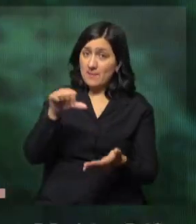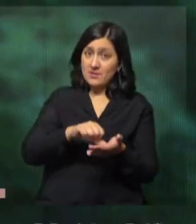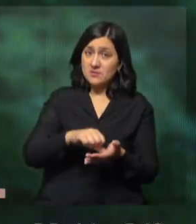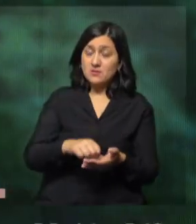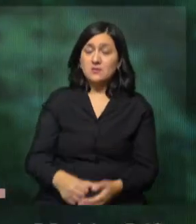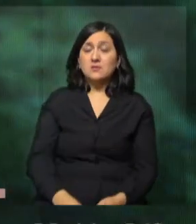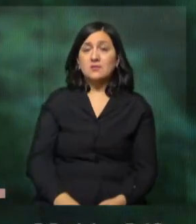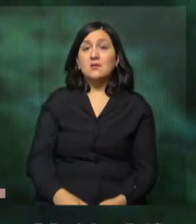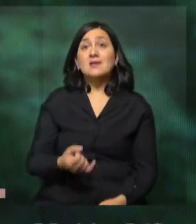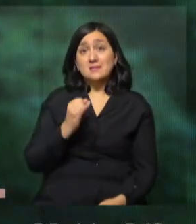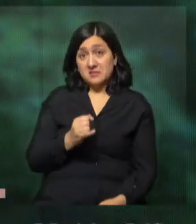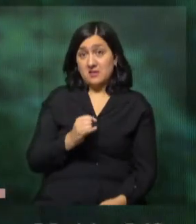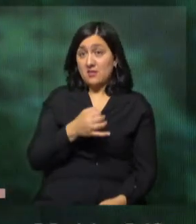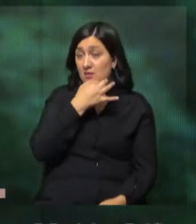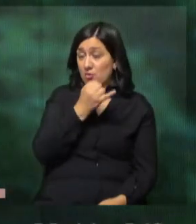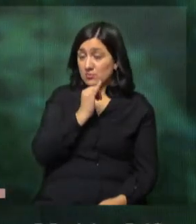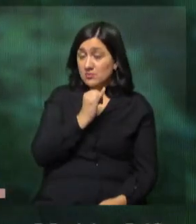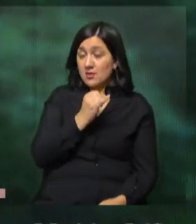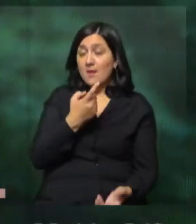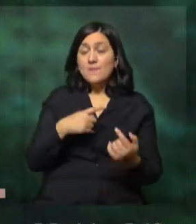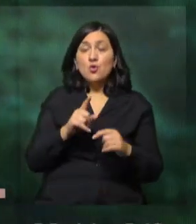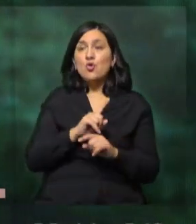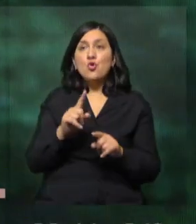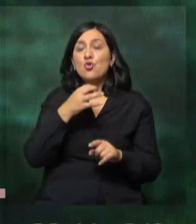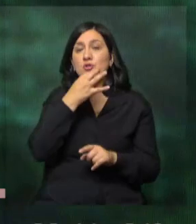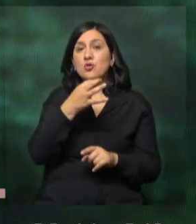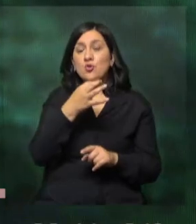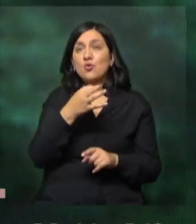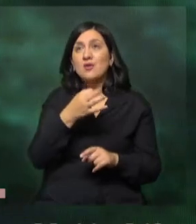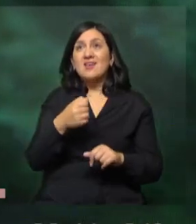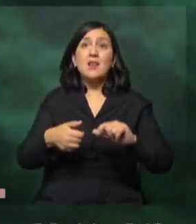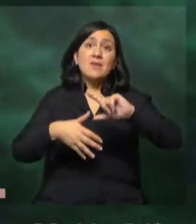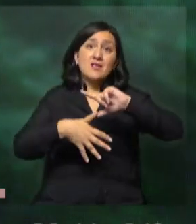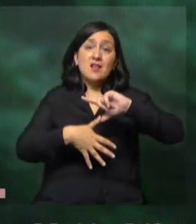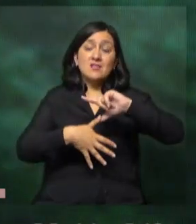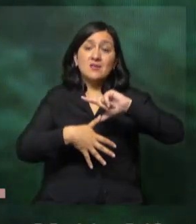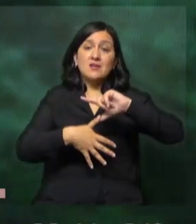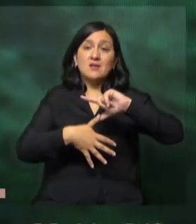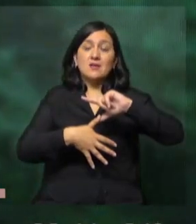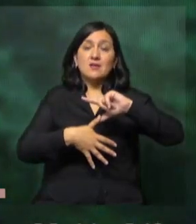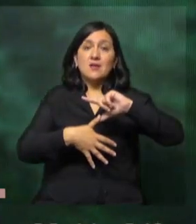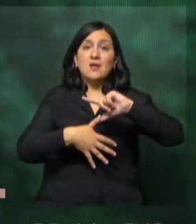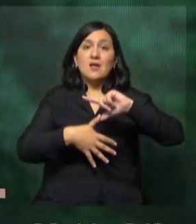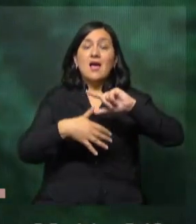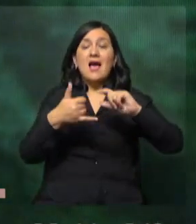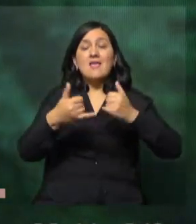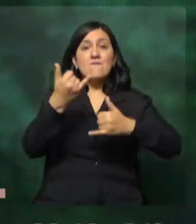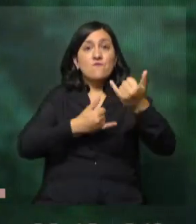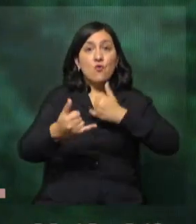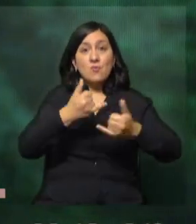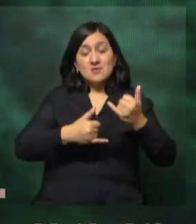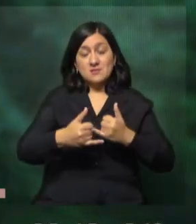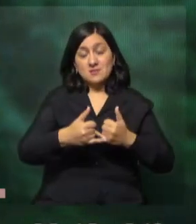Sí, lo que no dijo es que ellos mismos, o sea, a nivel de América Latina, bueno, hay informes del propio